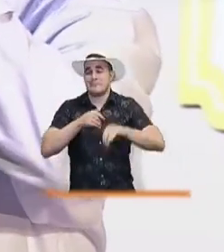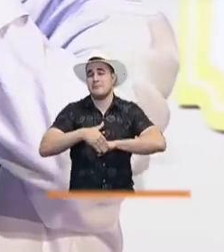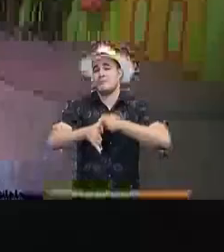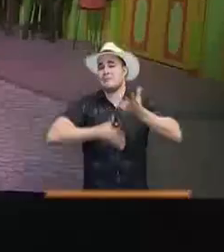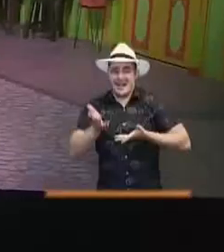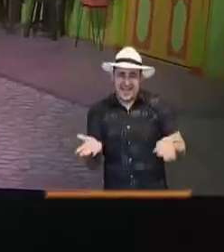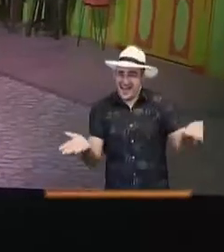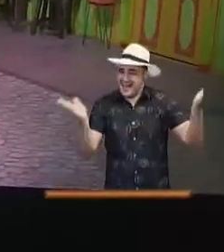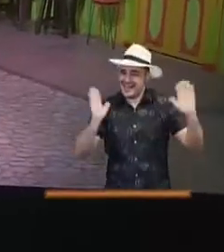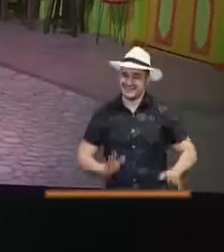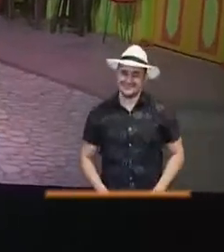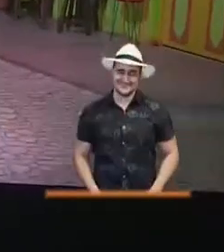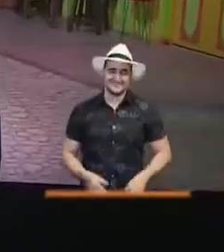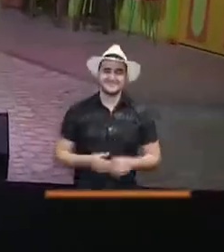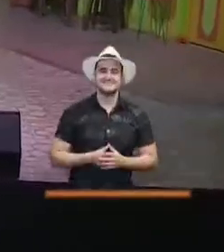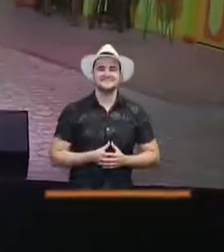rutina.